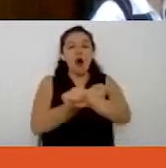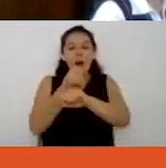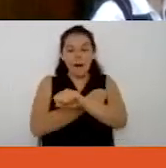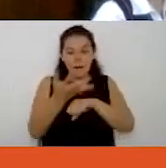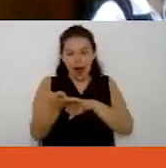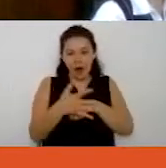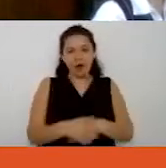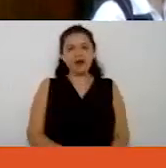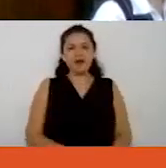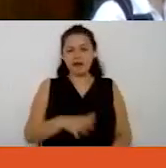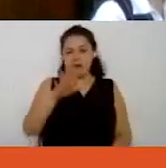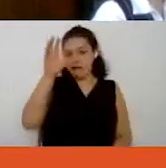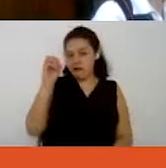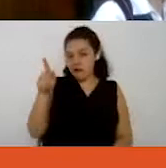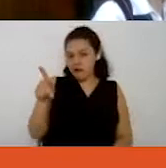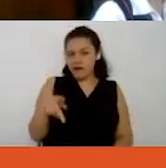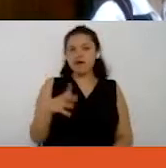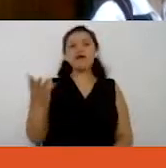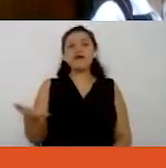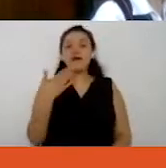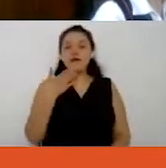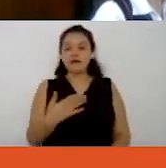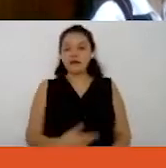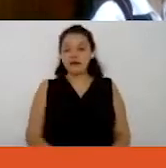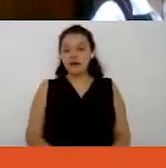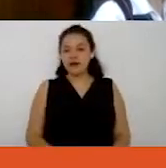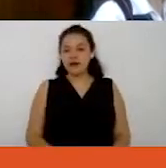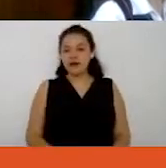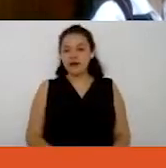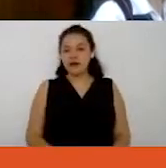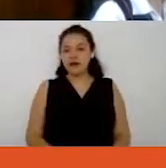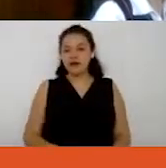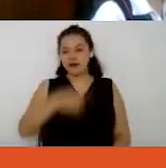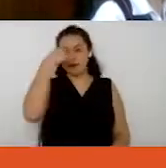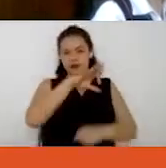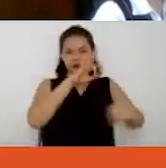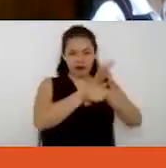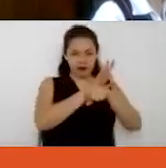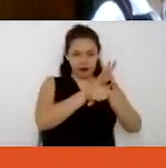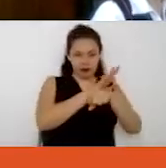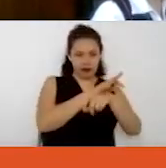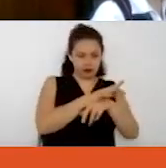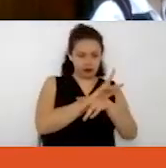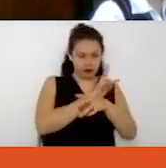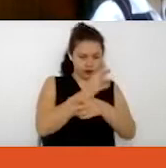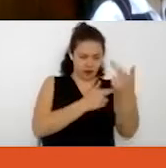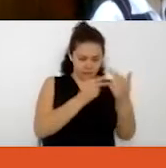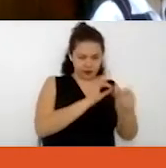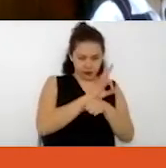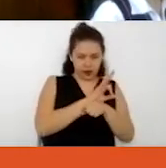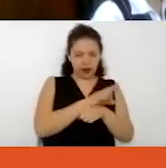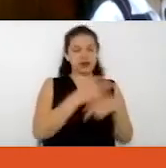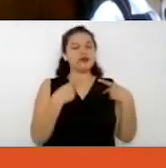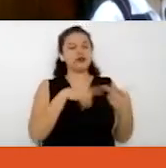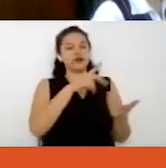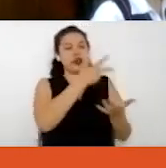¿Ok? Ahora bien, retomando la parte de proteger. Decíamos que vamos a proteger tanto a la víctima